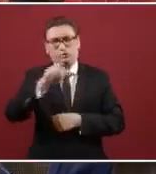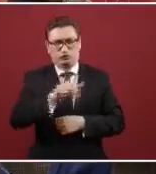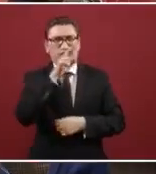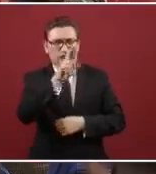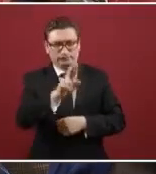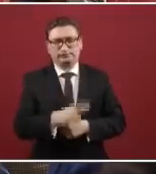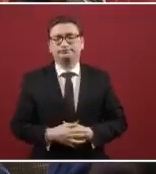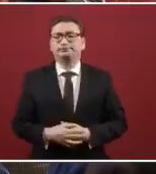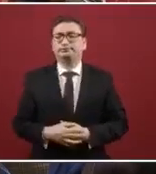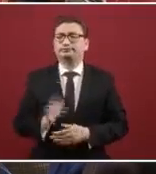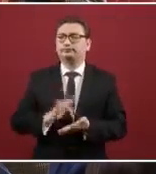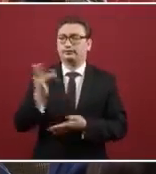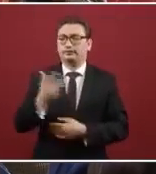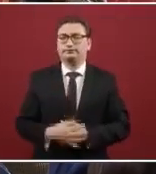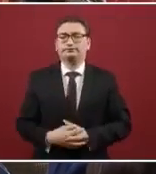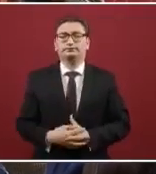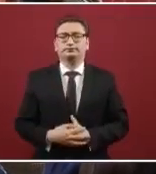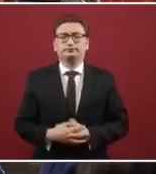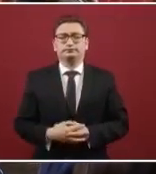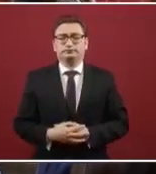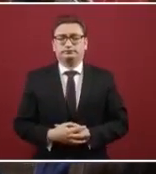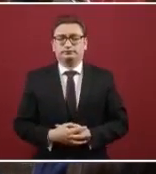contesto. Gracias.